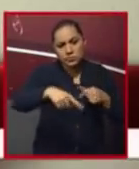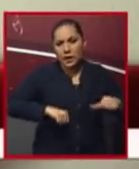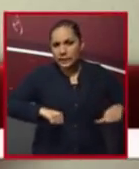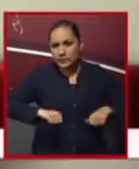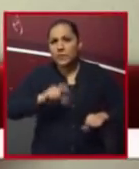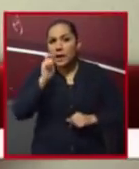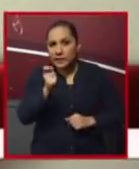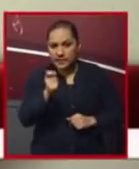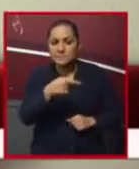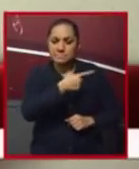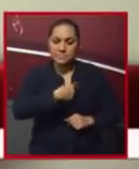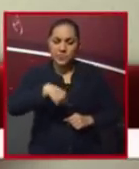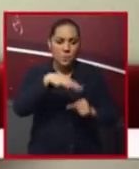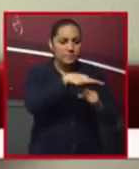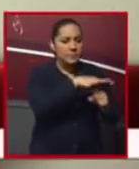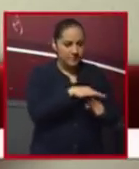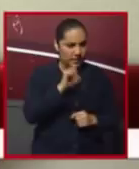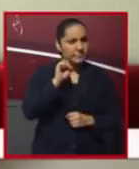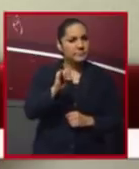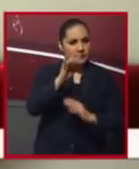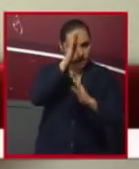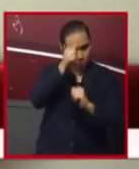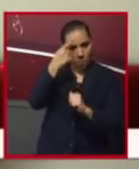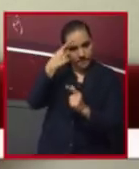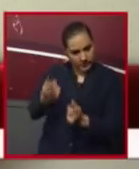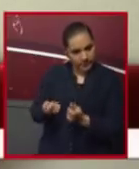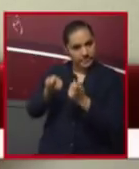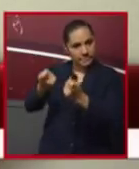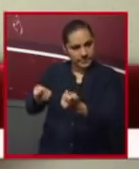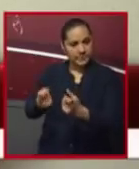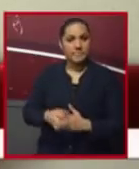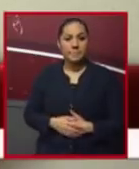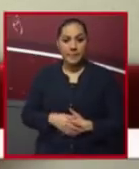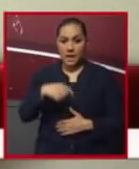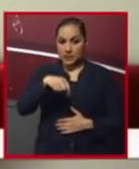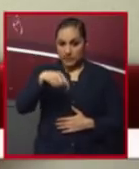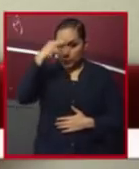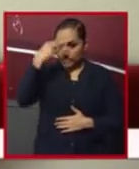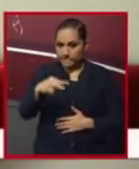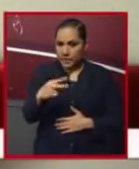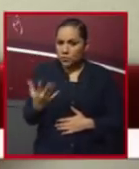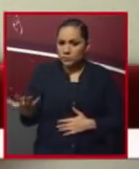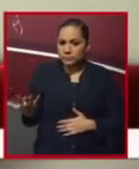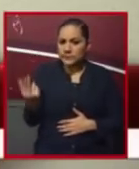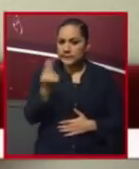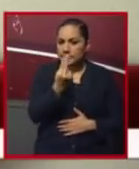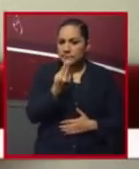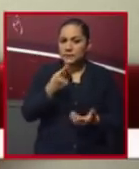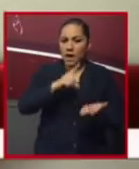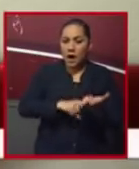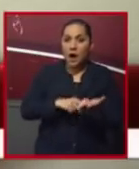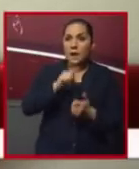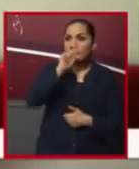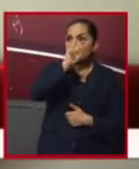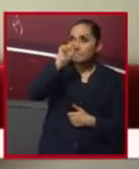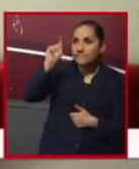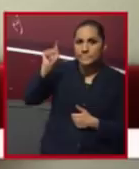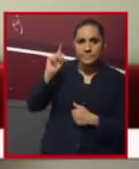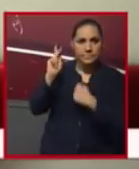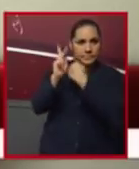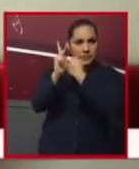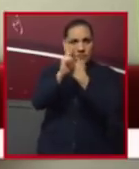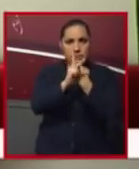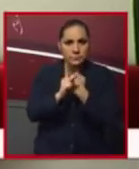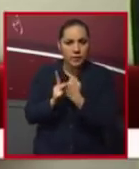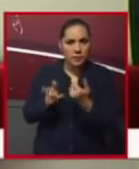Demanda replantear la posición de México en el exterior. Por un lado, debemos traer